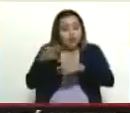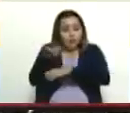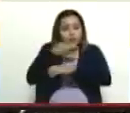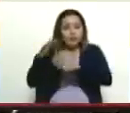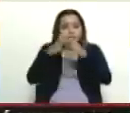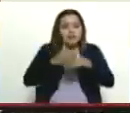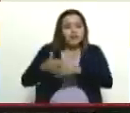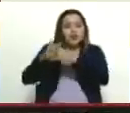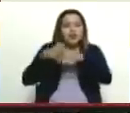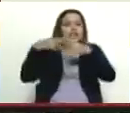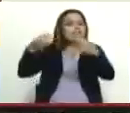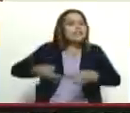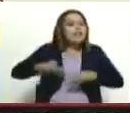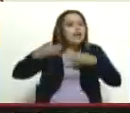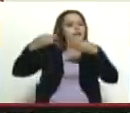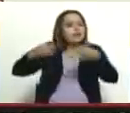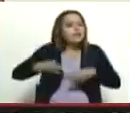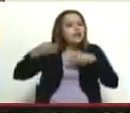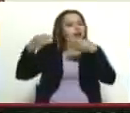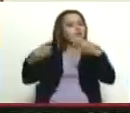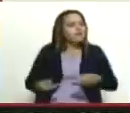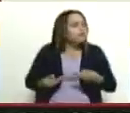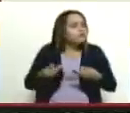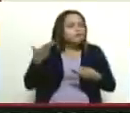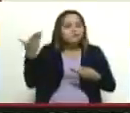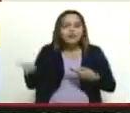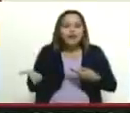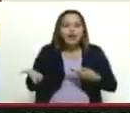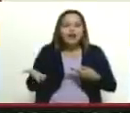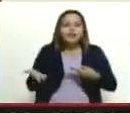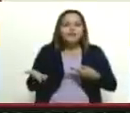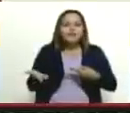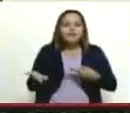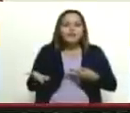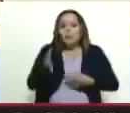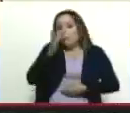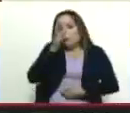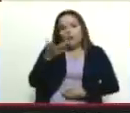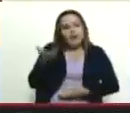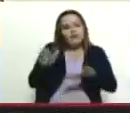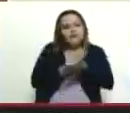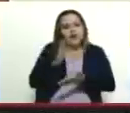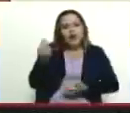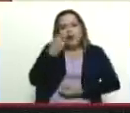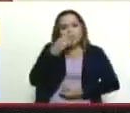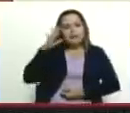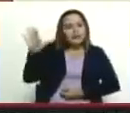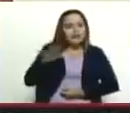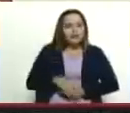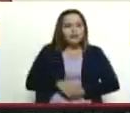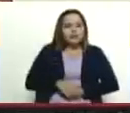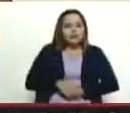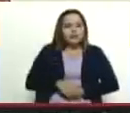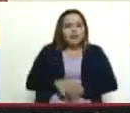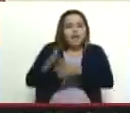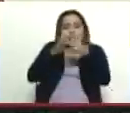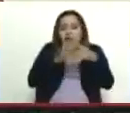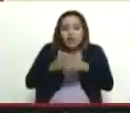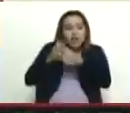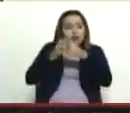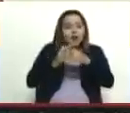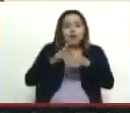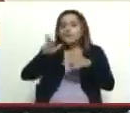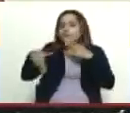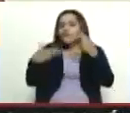Siempre, siempre, siempre incumplen lo que dicen. O dicho al revés, los gringos nunca